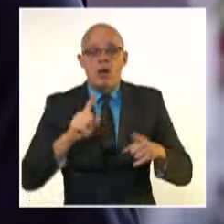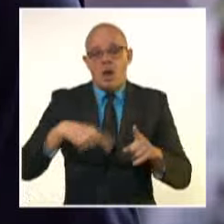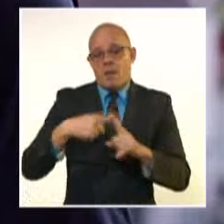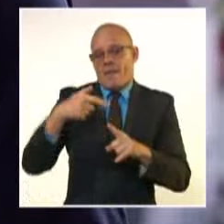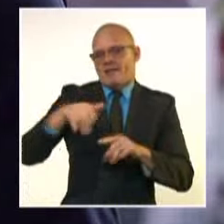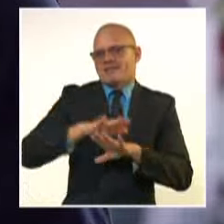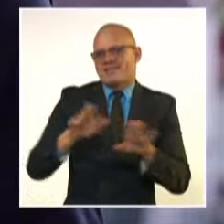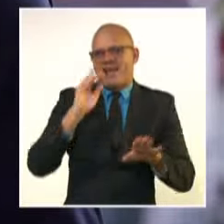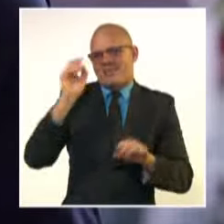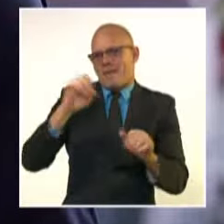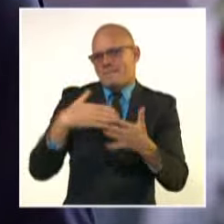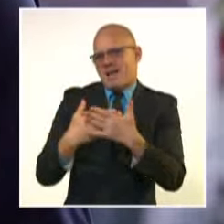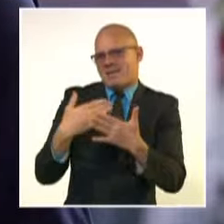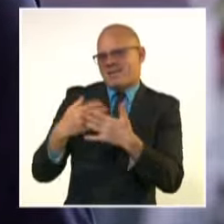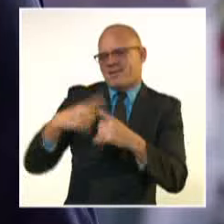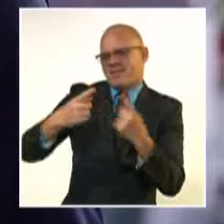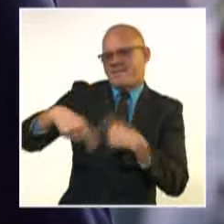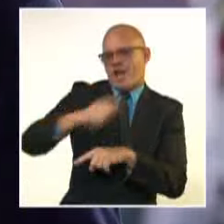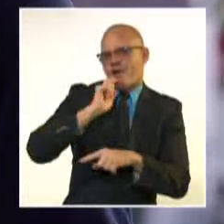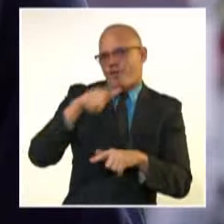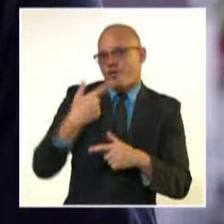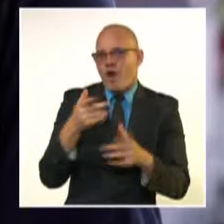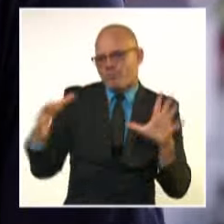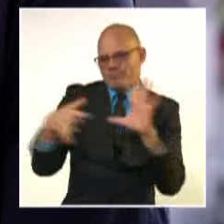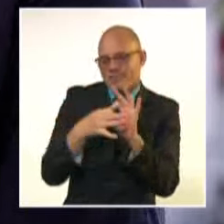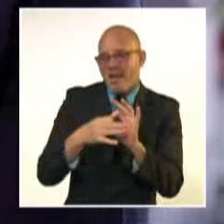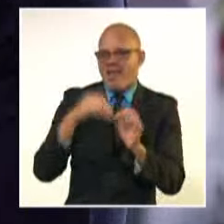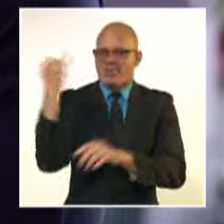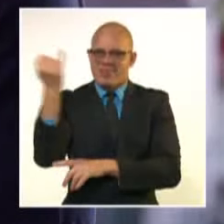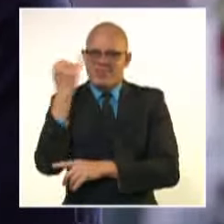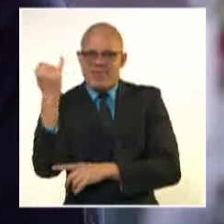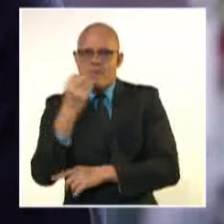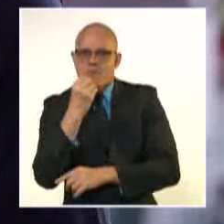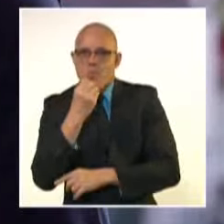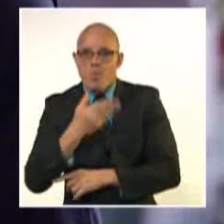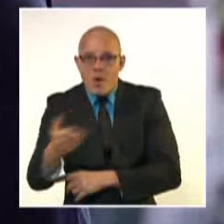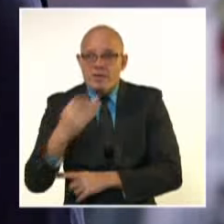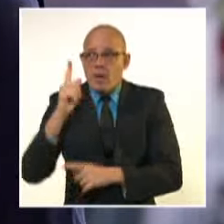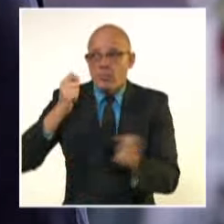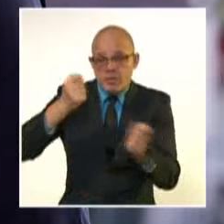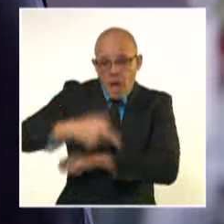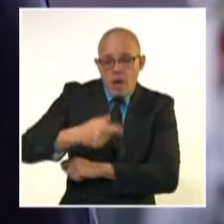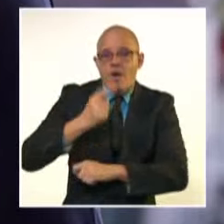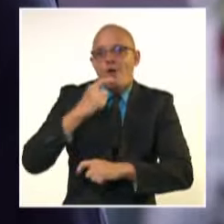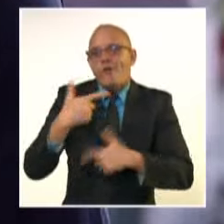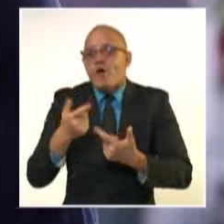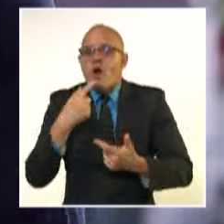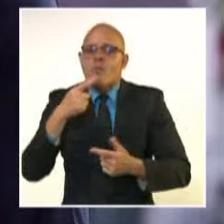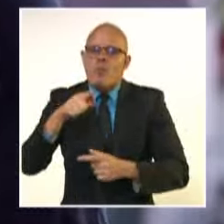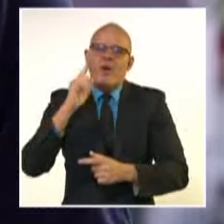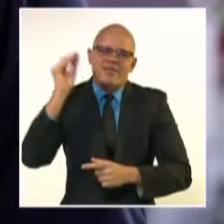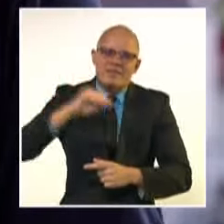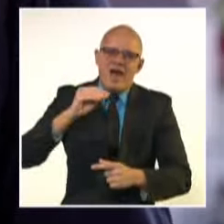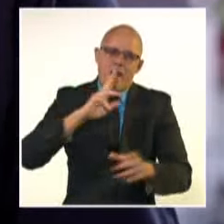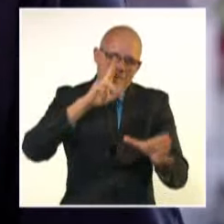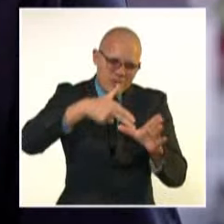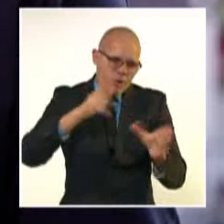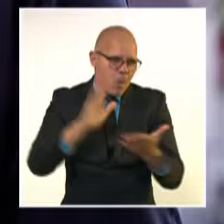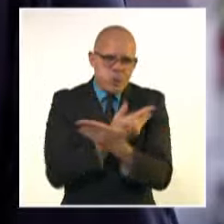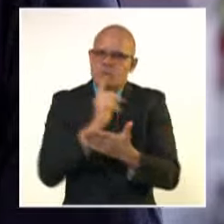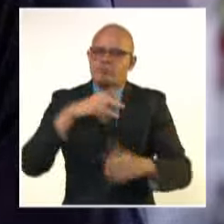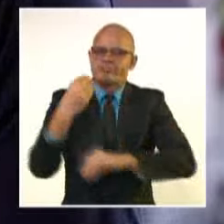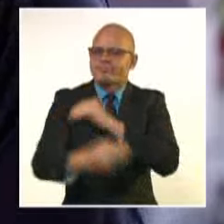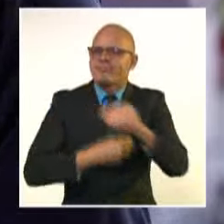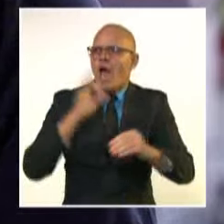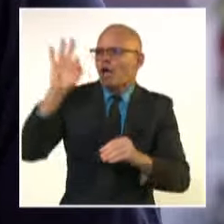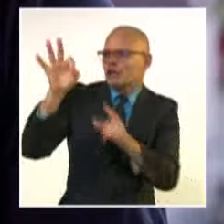con agencias e instituciones internacionales que financian la transición energética. En particular,